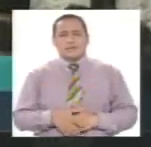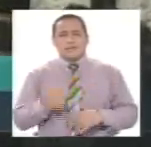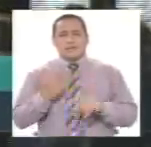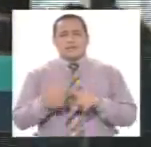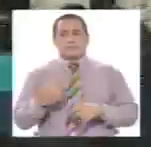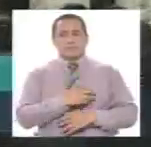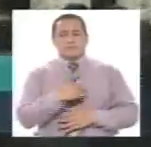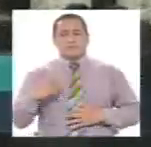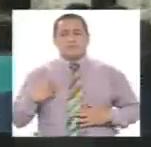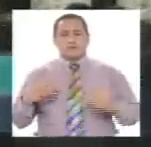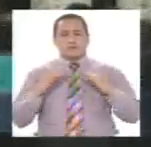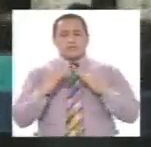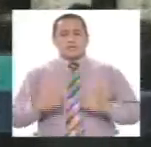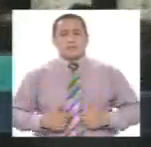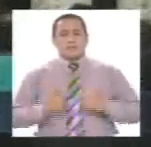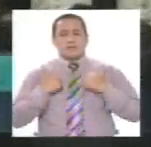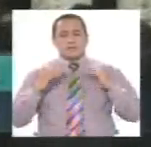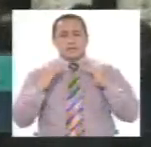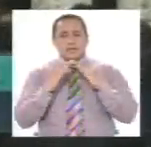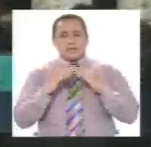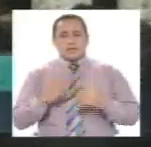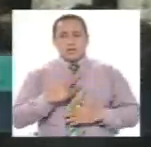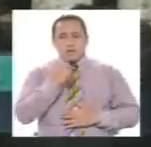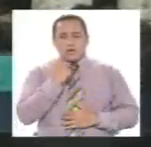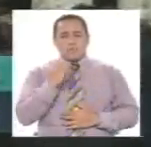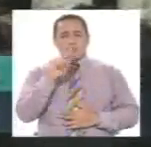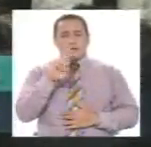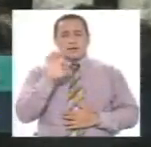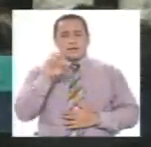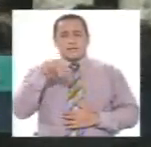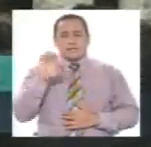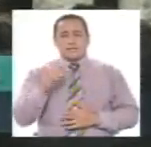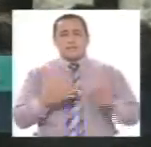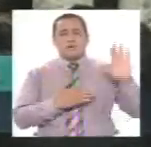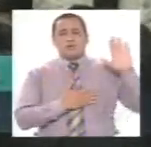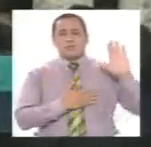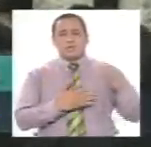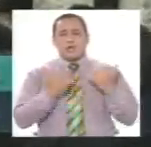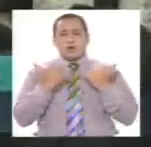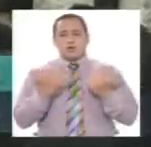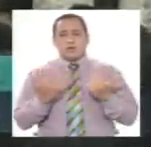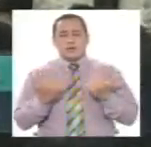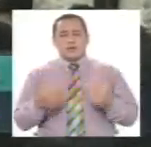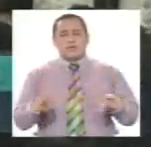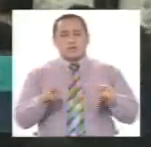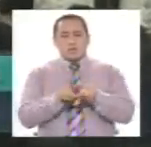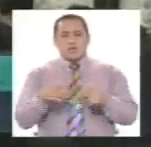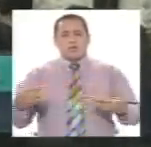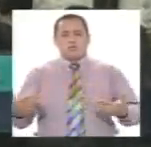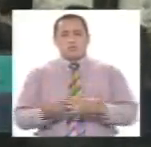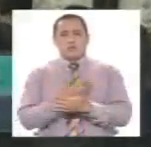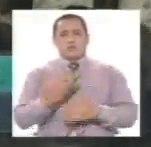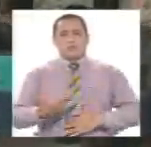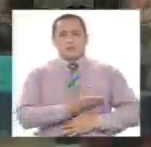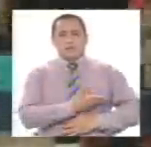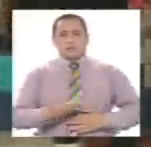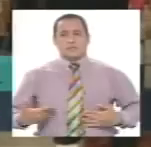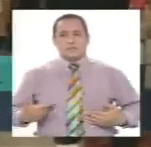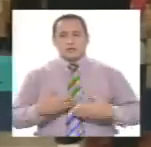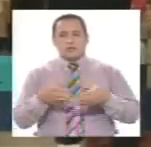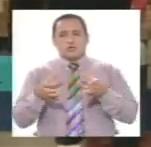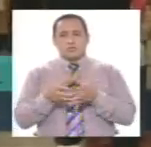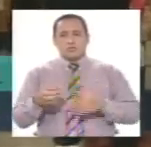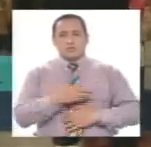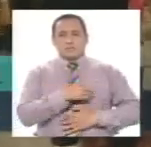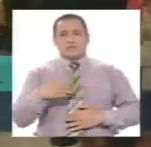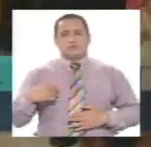exministro de Vivienda, René Cornejo, quien va a juramentar como nuevo jefe del gabinete